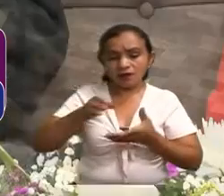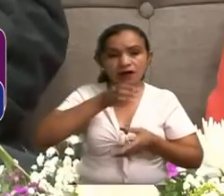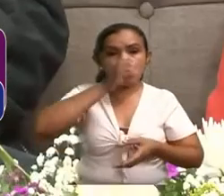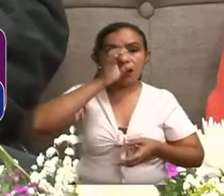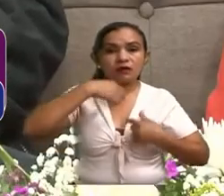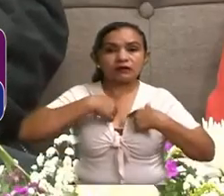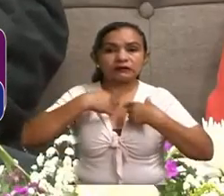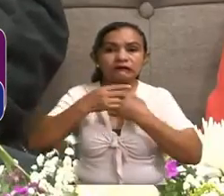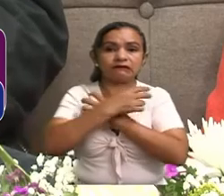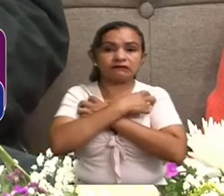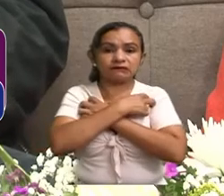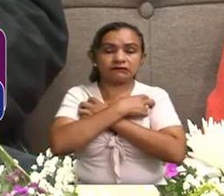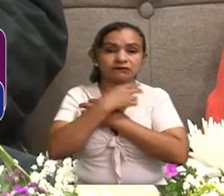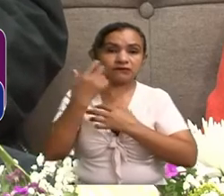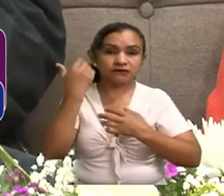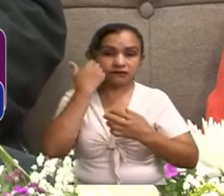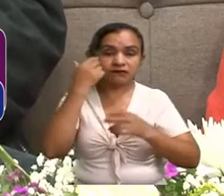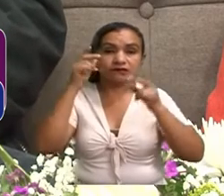Nosotros